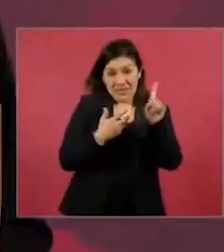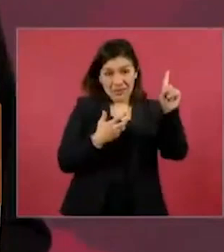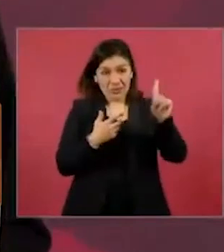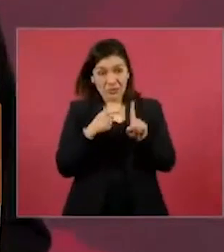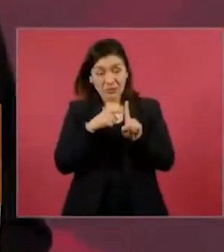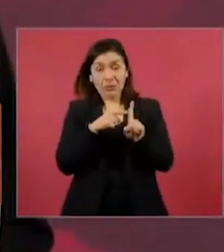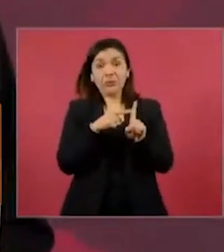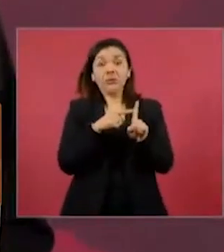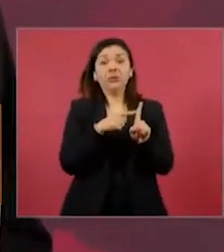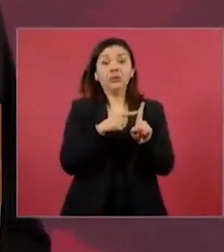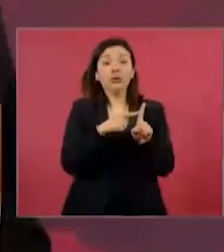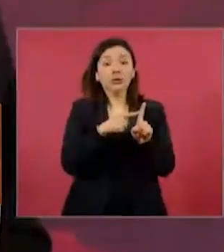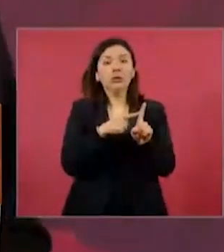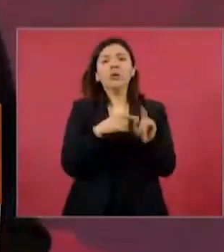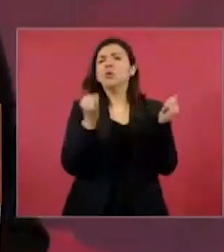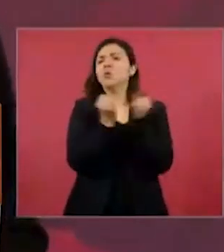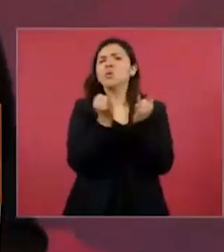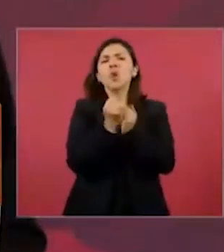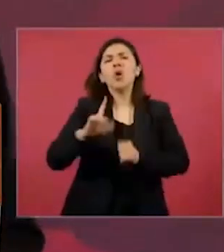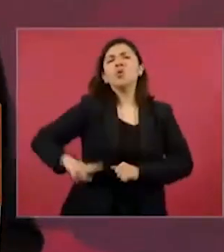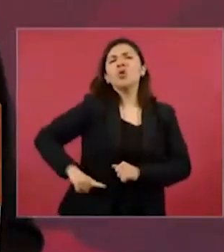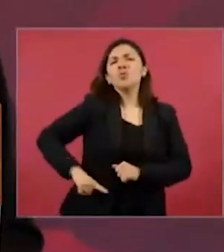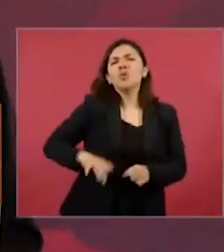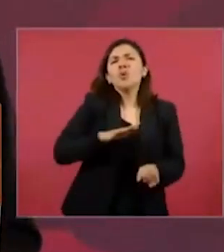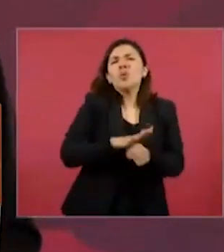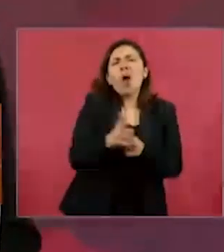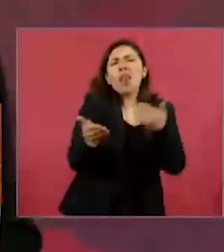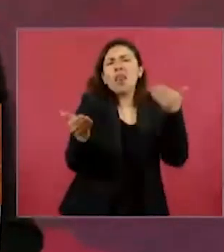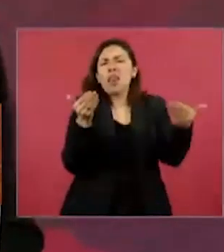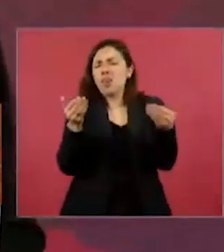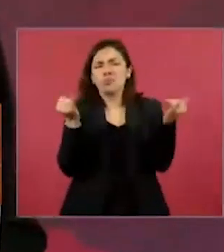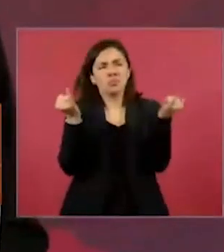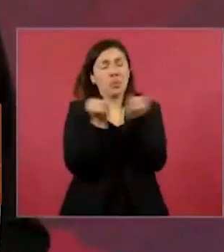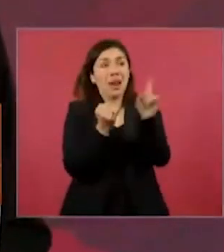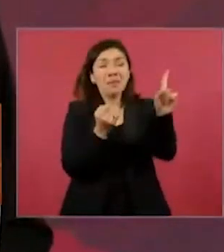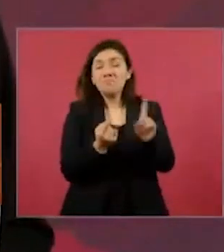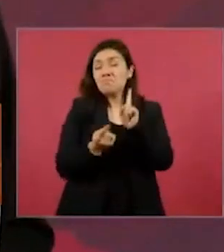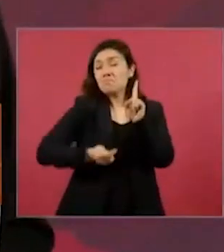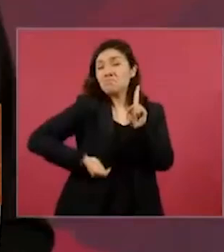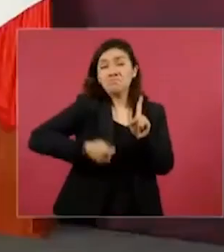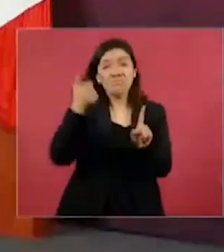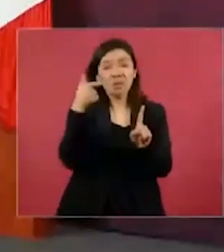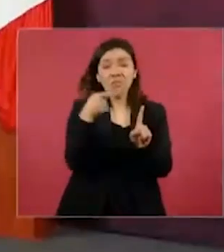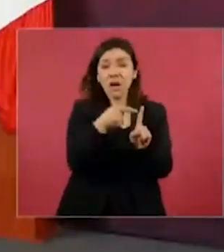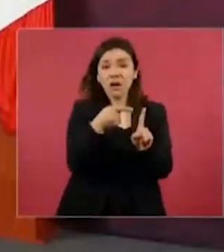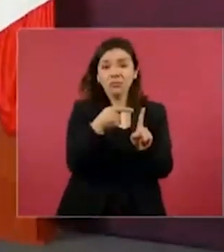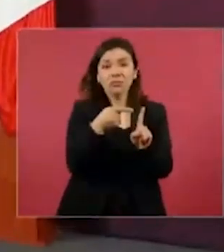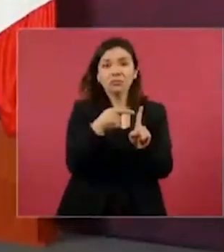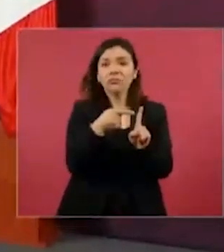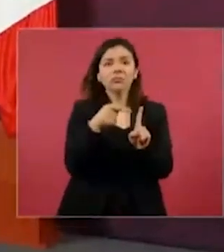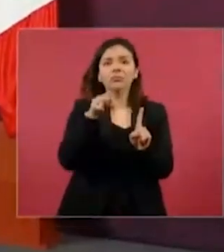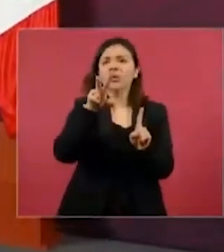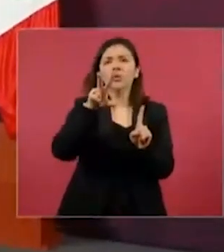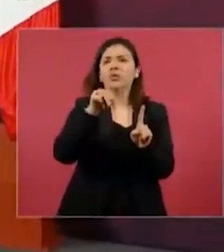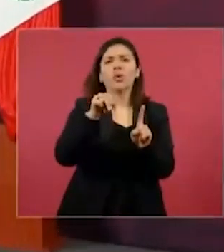reconstrucción del puerto y de Coyuca por el paso del huracán Otis. Decía el presidente que se han dado